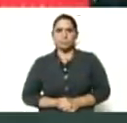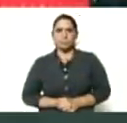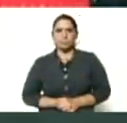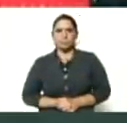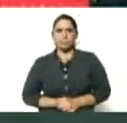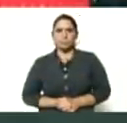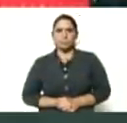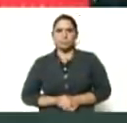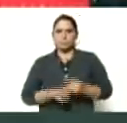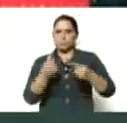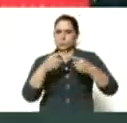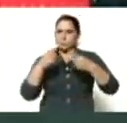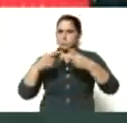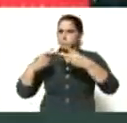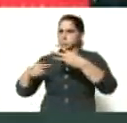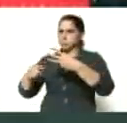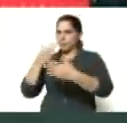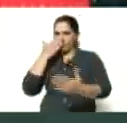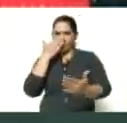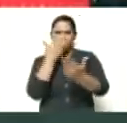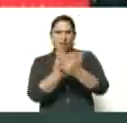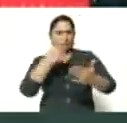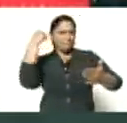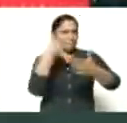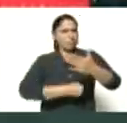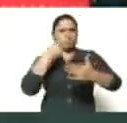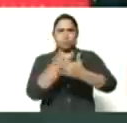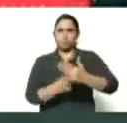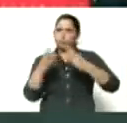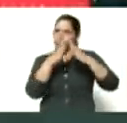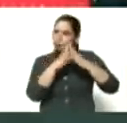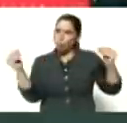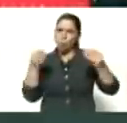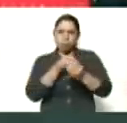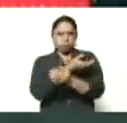desde distintos frentes de batalla, todos los que estamos aquí.